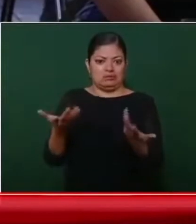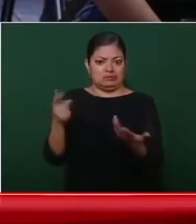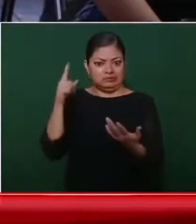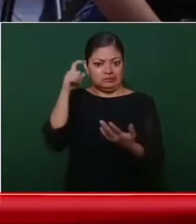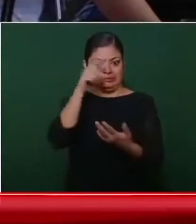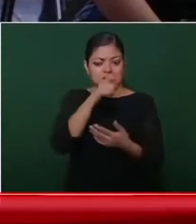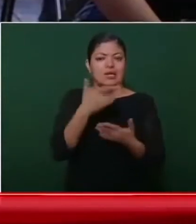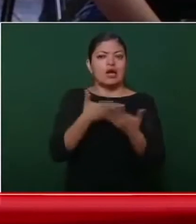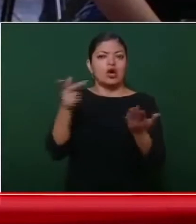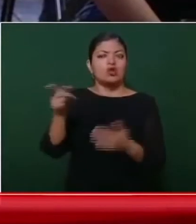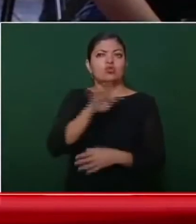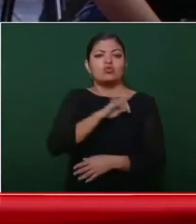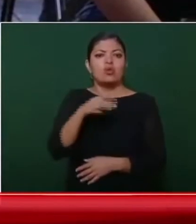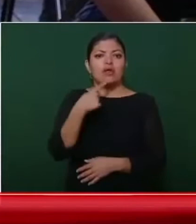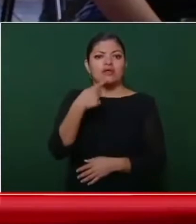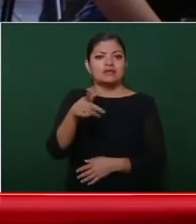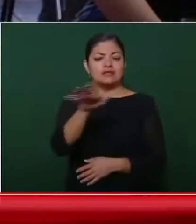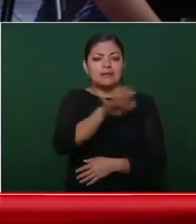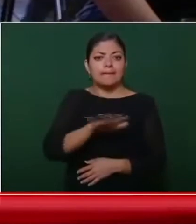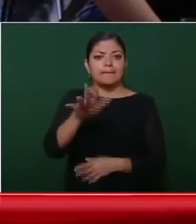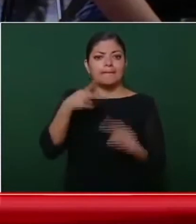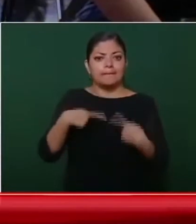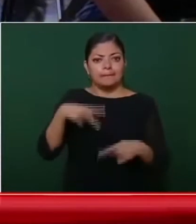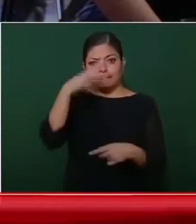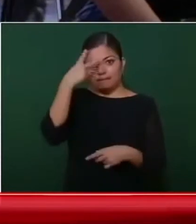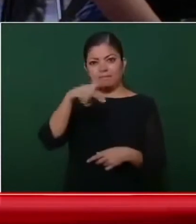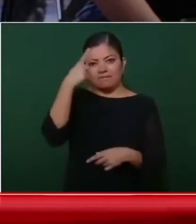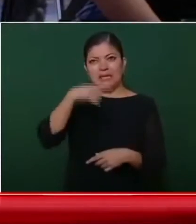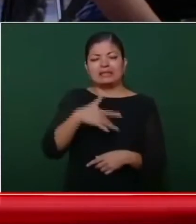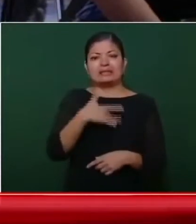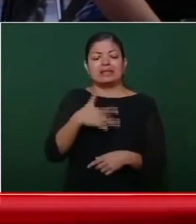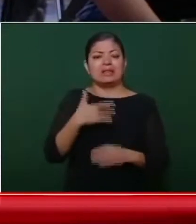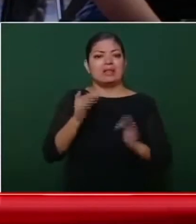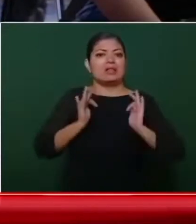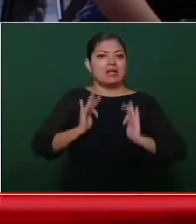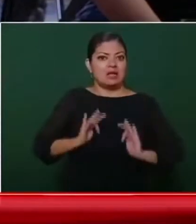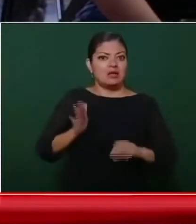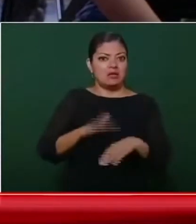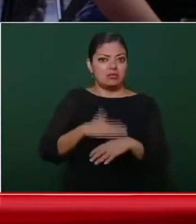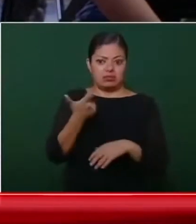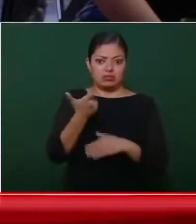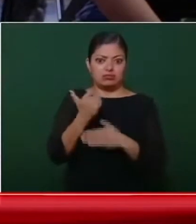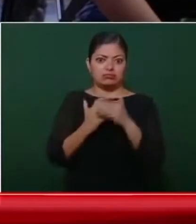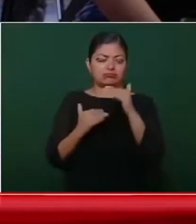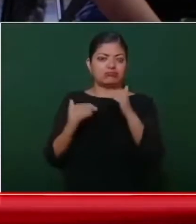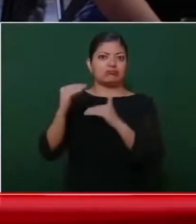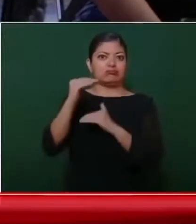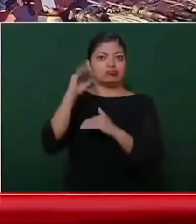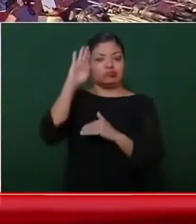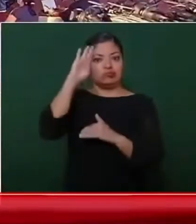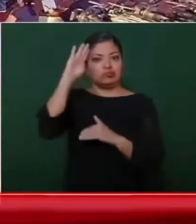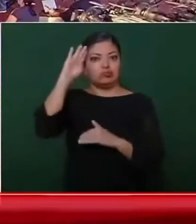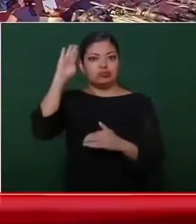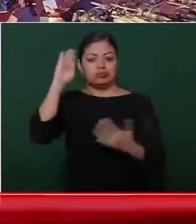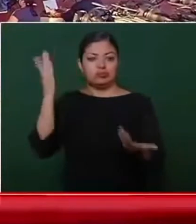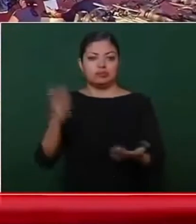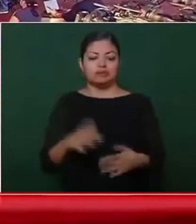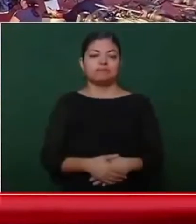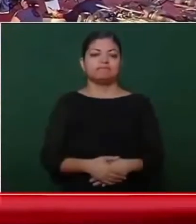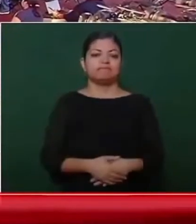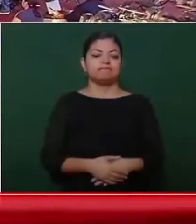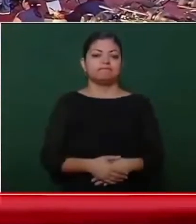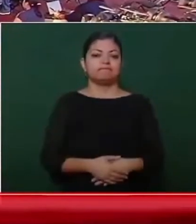puede decir a los mexicanos para que se sientan tranquilos ante pues esta inflación desmedida? Bueno, que